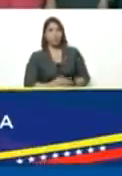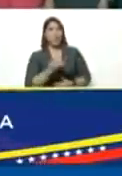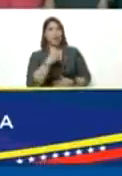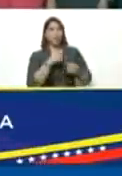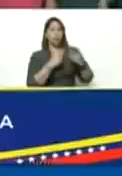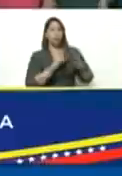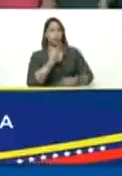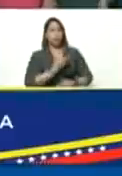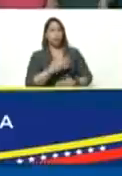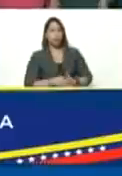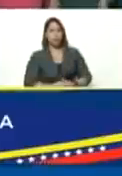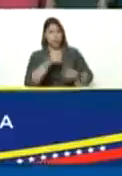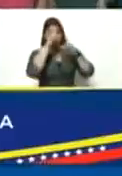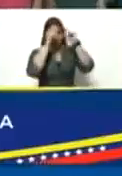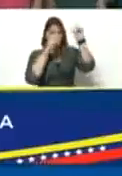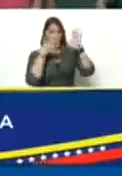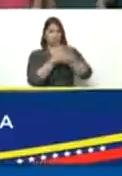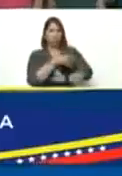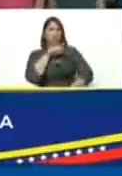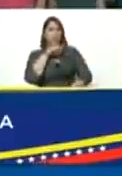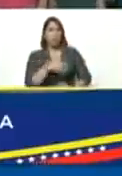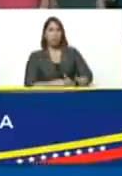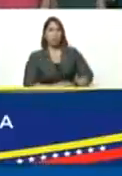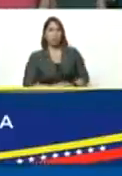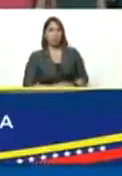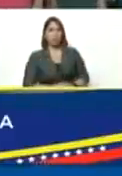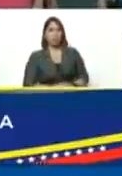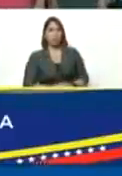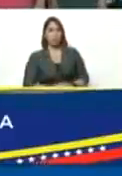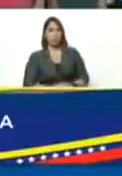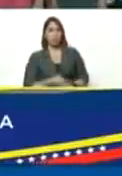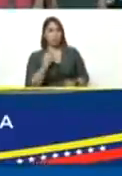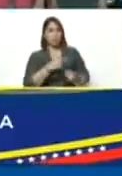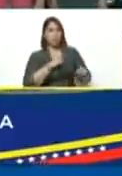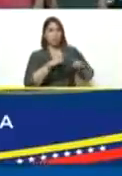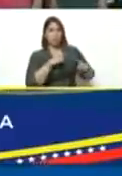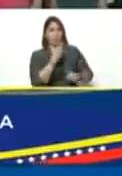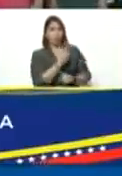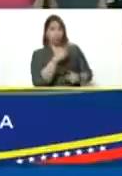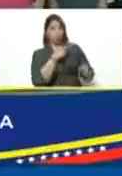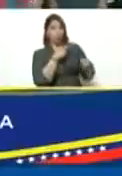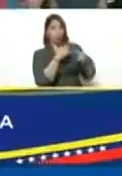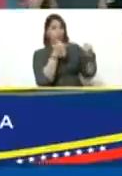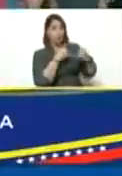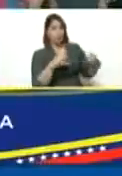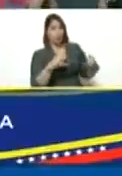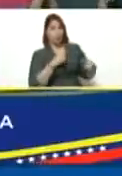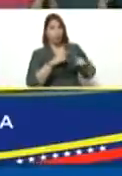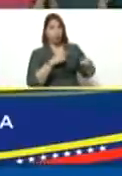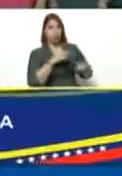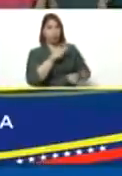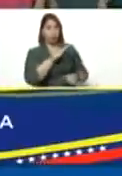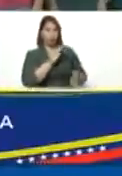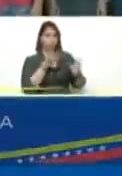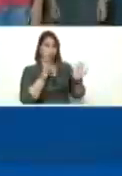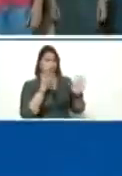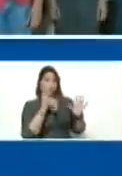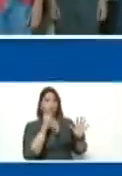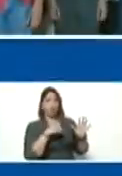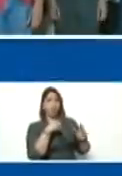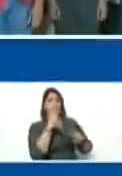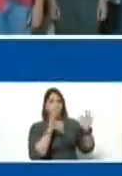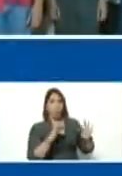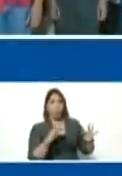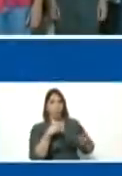bien importante. El Che Guevara hablaba de que había que actuar en dos líneas de acción. La socialización de los medios de